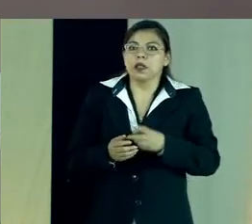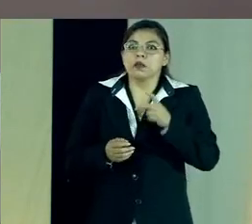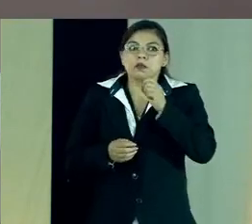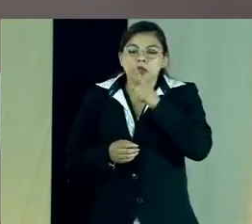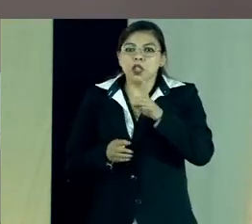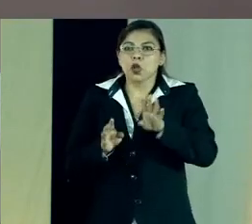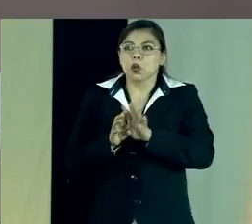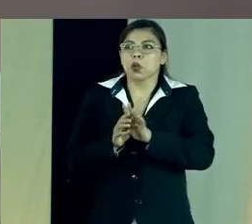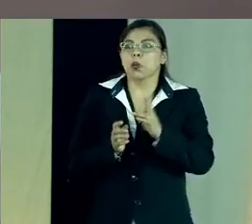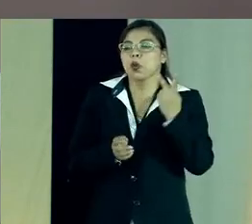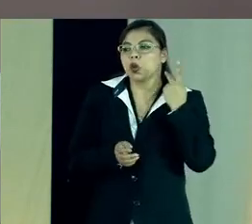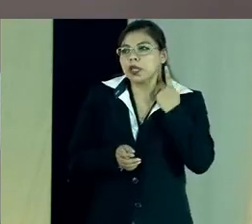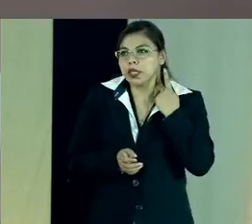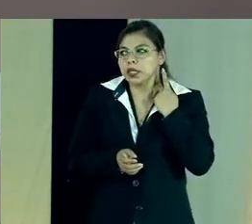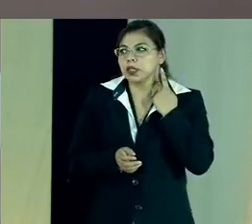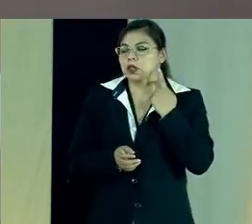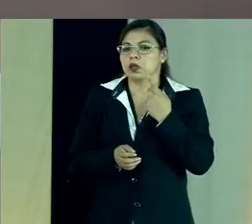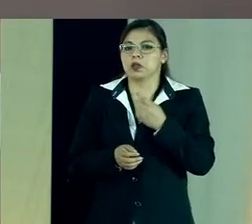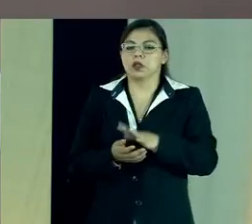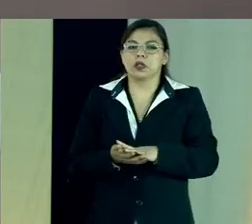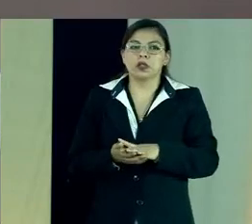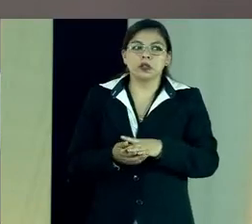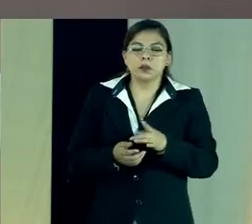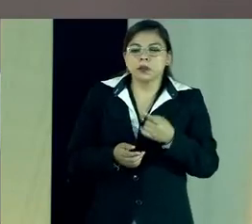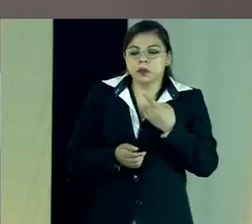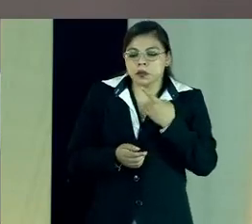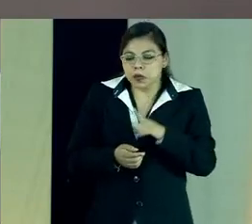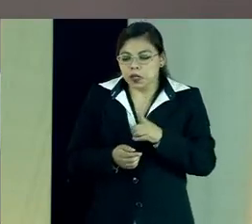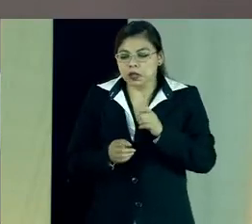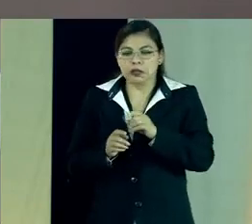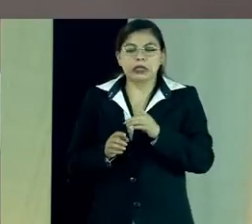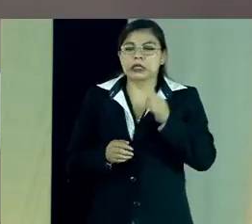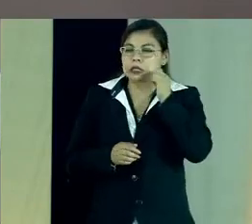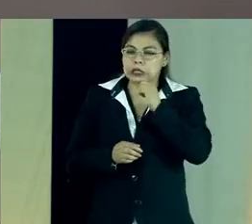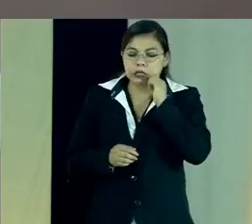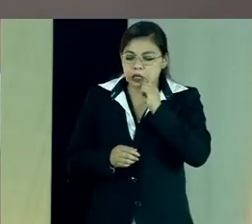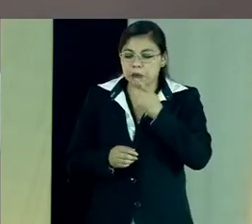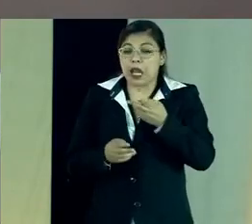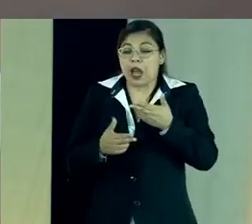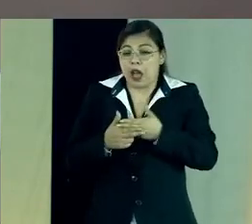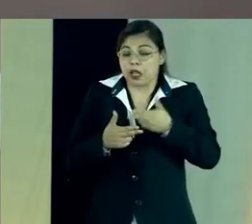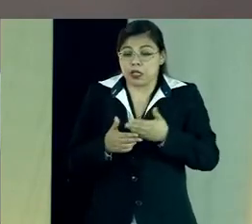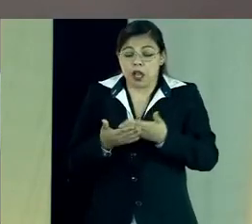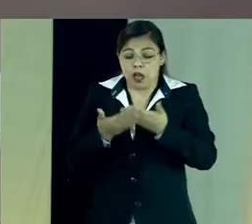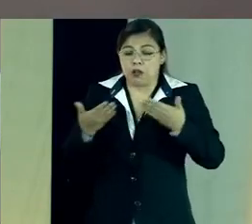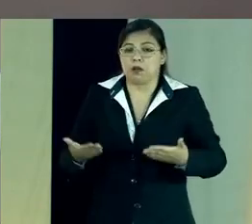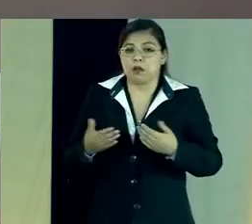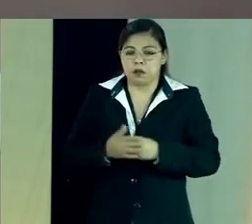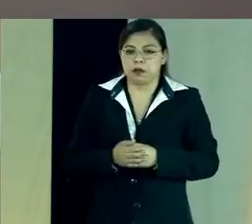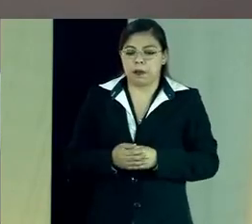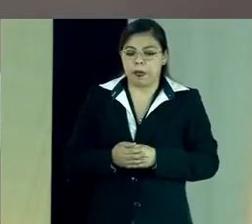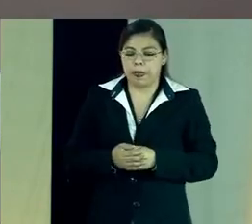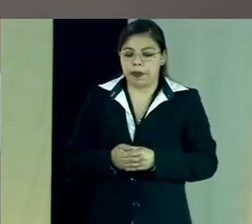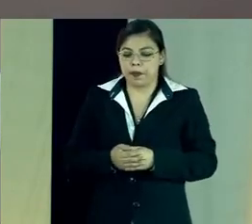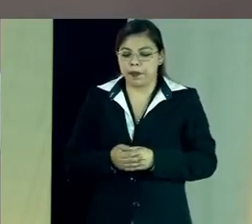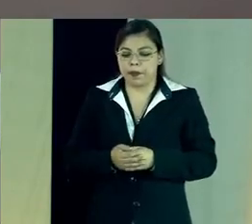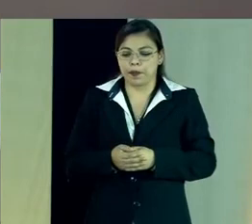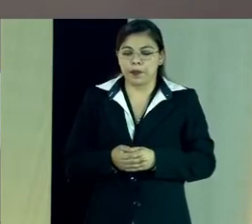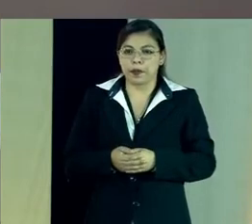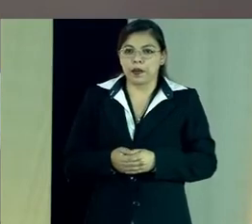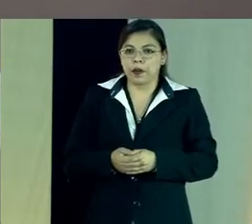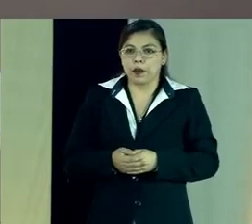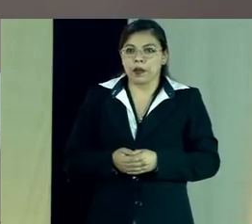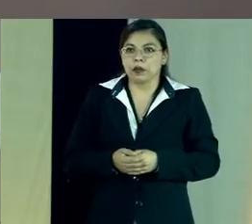política y humanitaria que continúa hasta el momento aquí estaría el